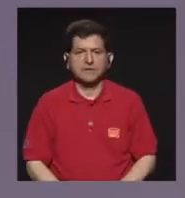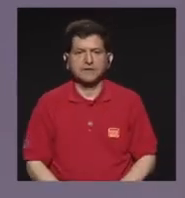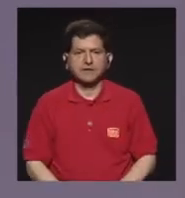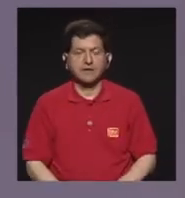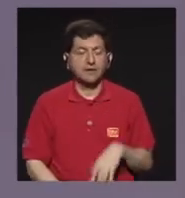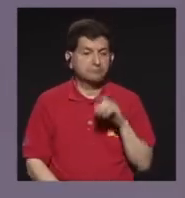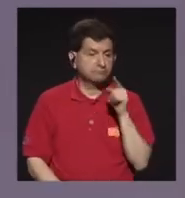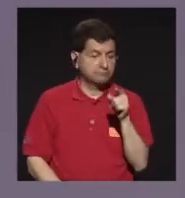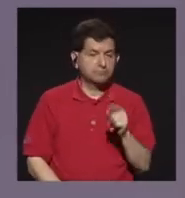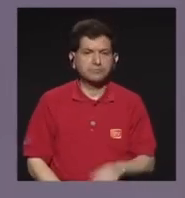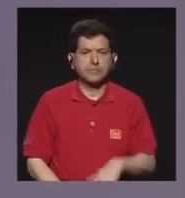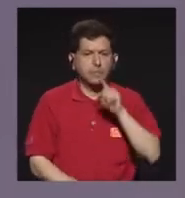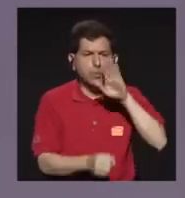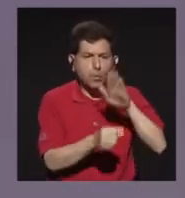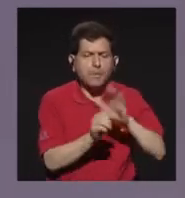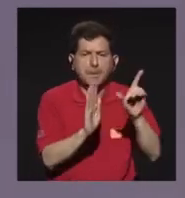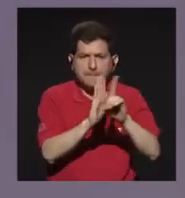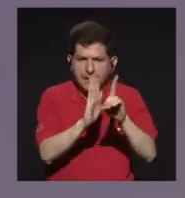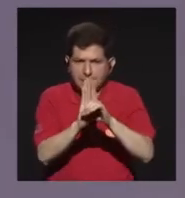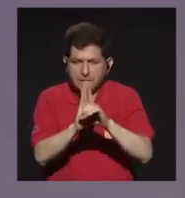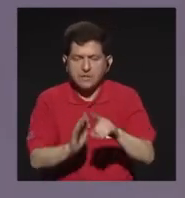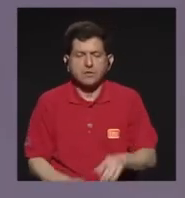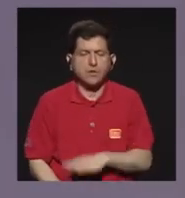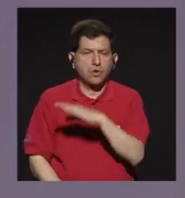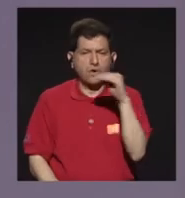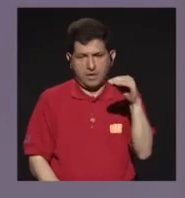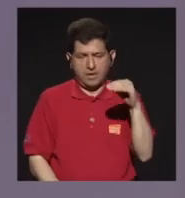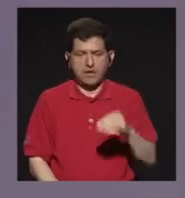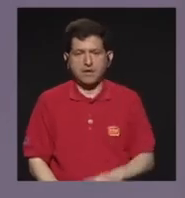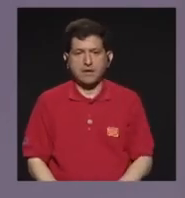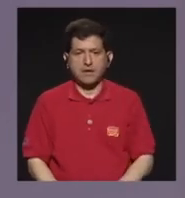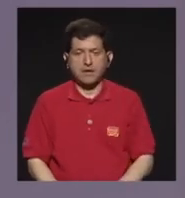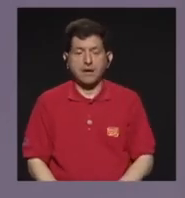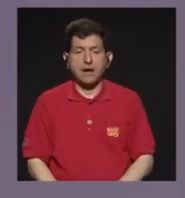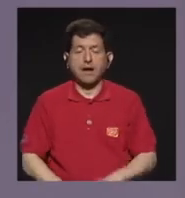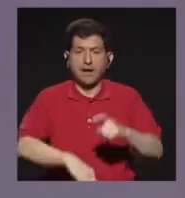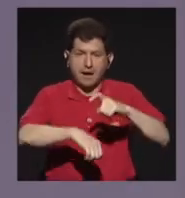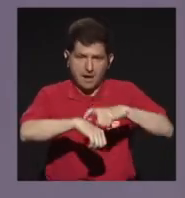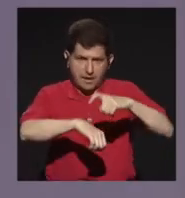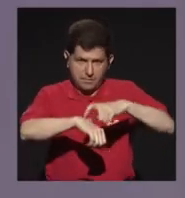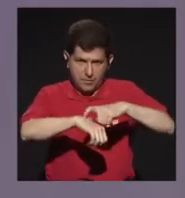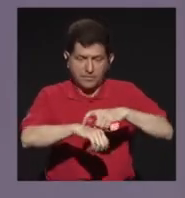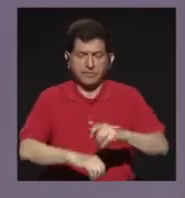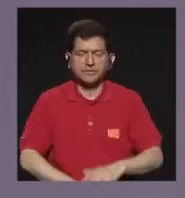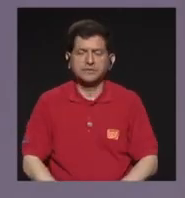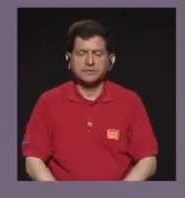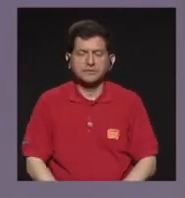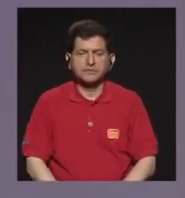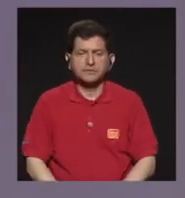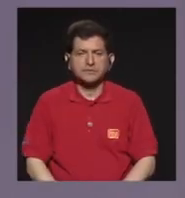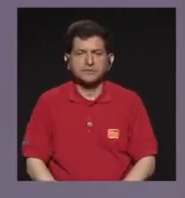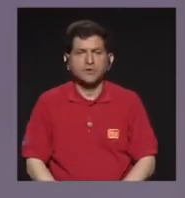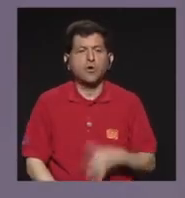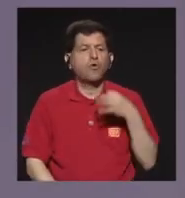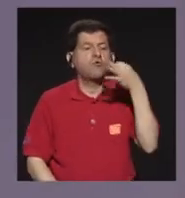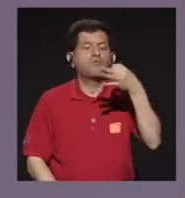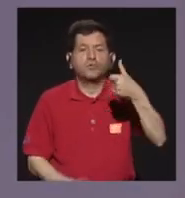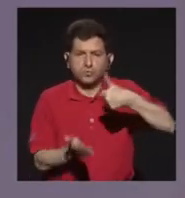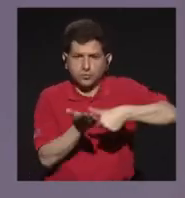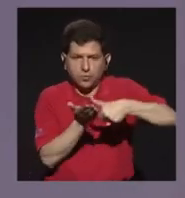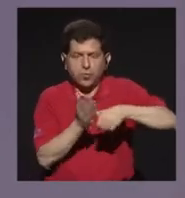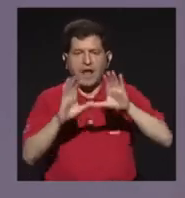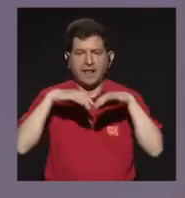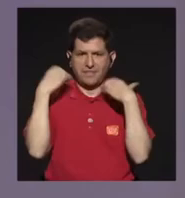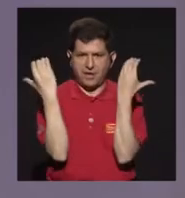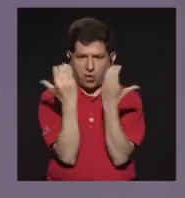de la consecución de los derechos, y particularmente dentro de la elección a la próxima elección del